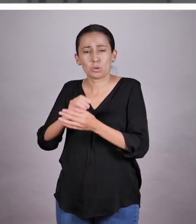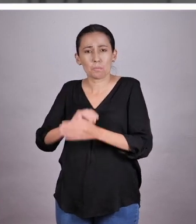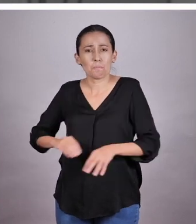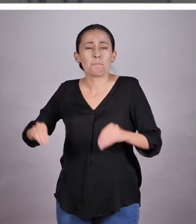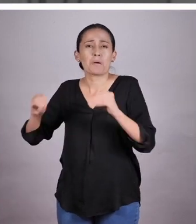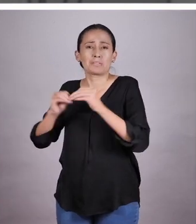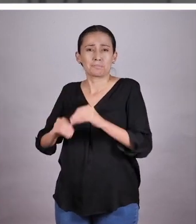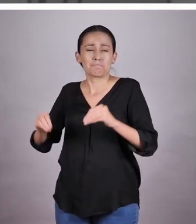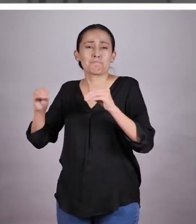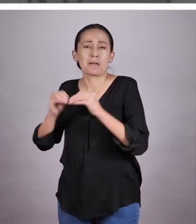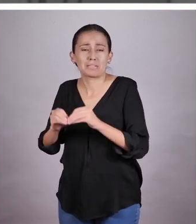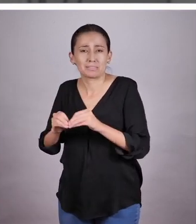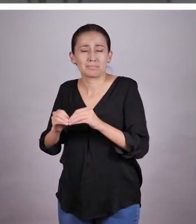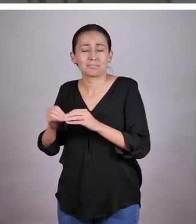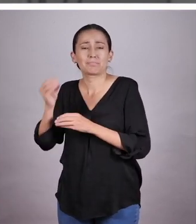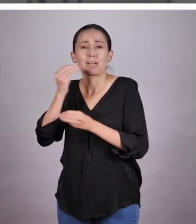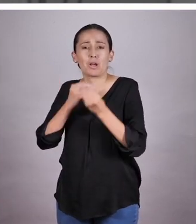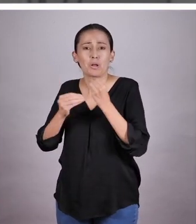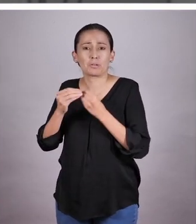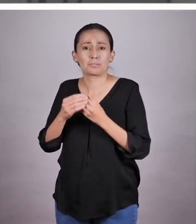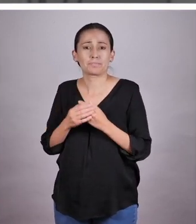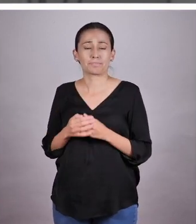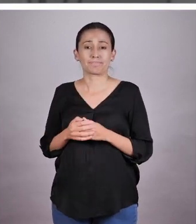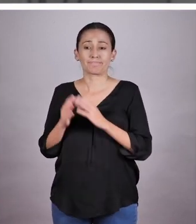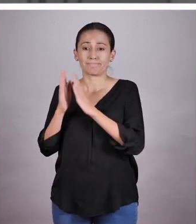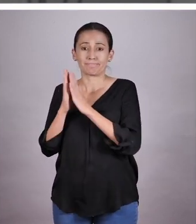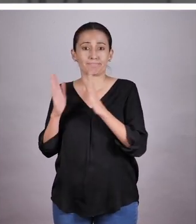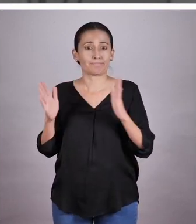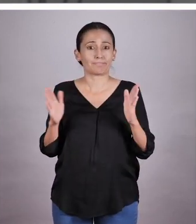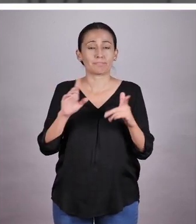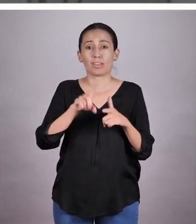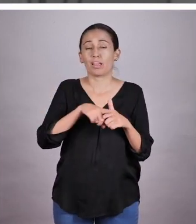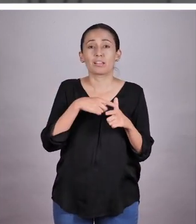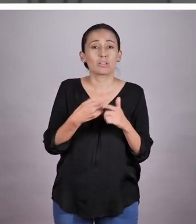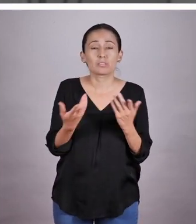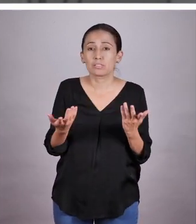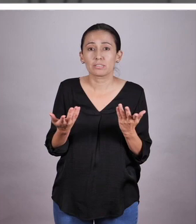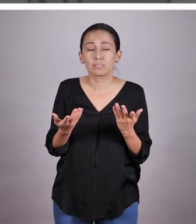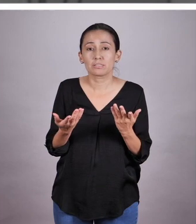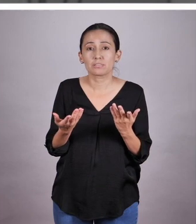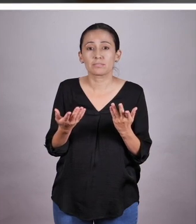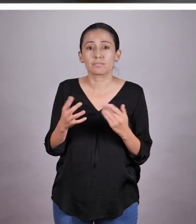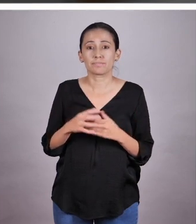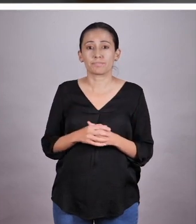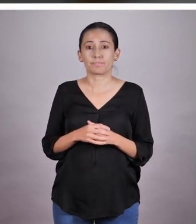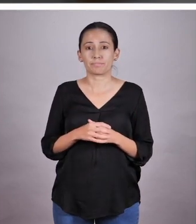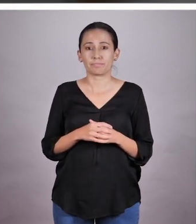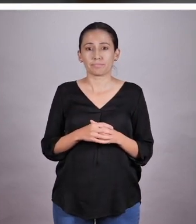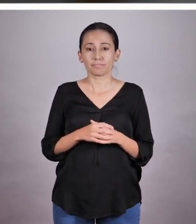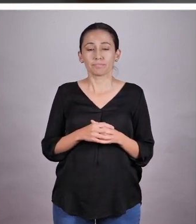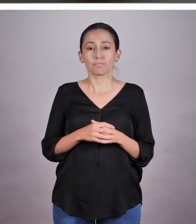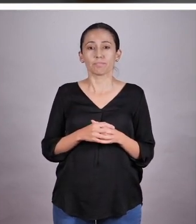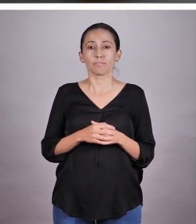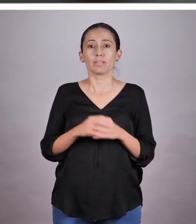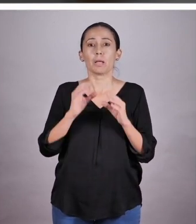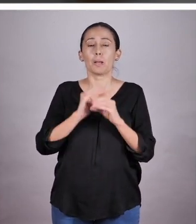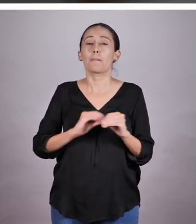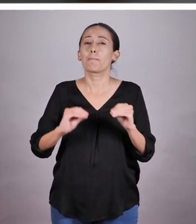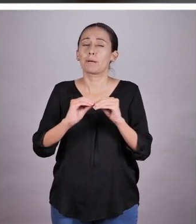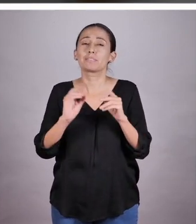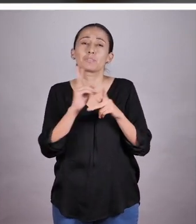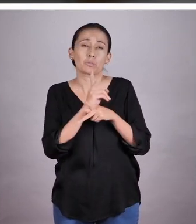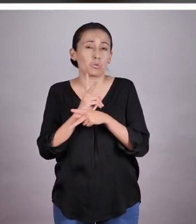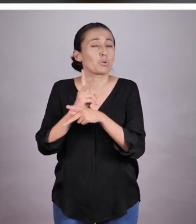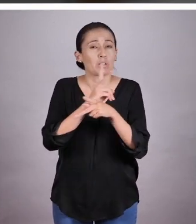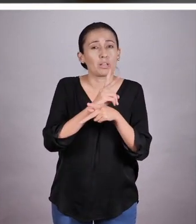el mismo problema en el transcurso de unas cuantas décadas. Entonces, ¿qué nos queda? Pues ser más cuidadosos